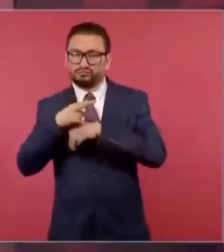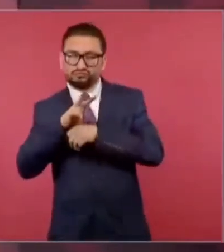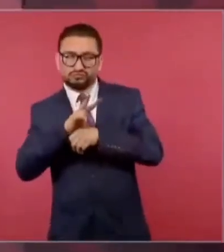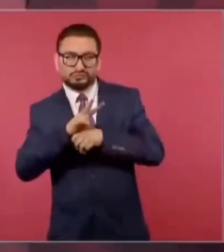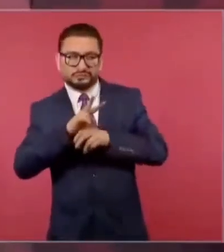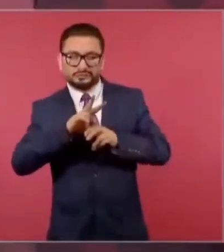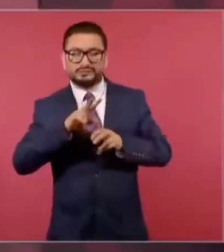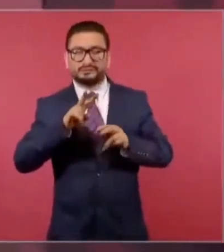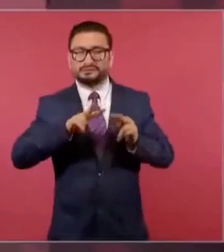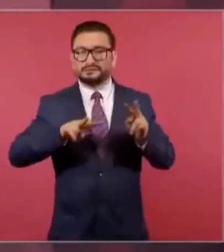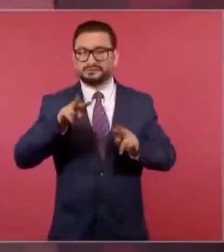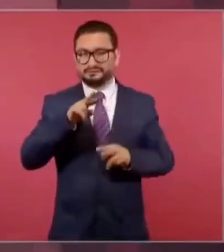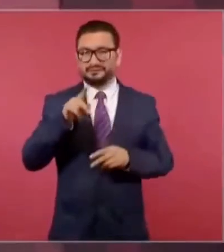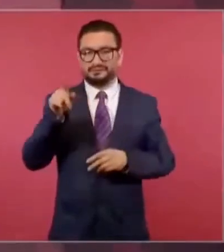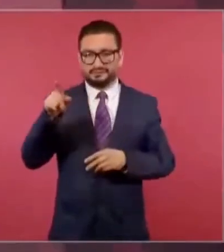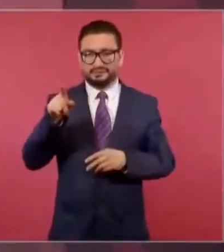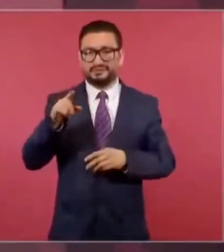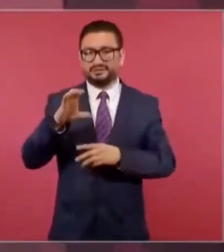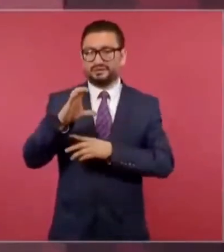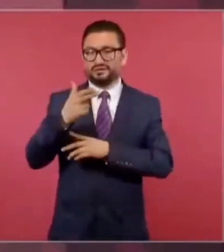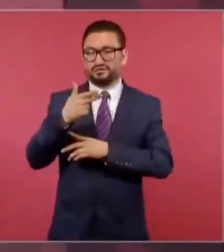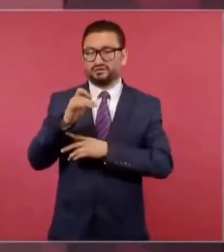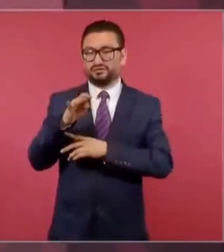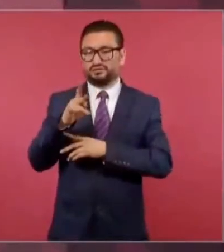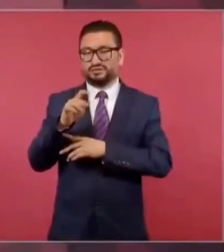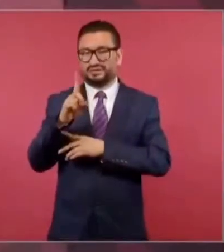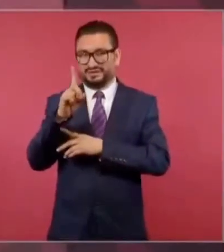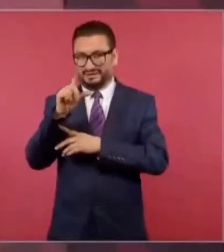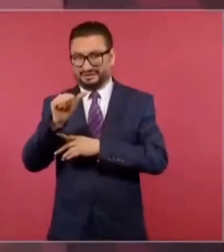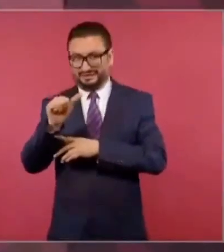tiempos de la chombada,